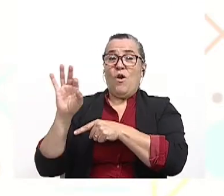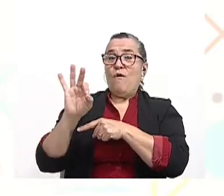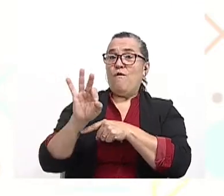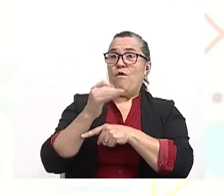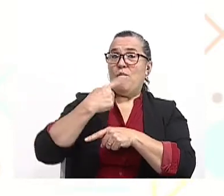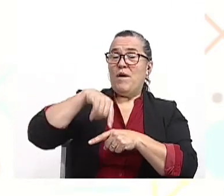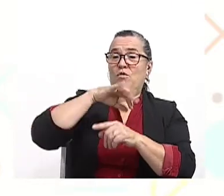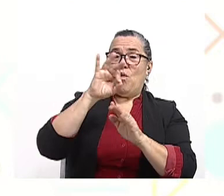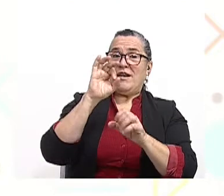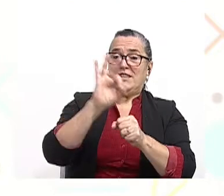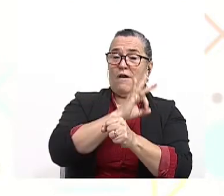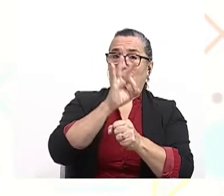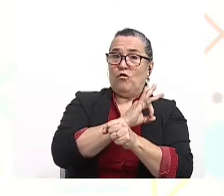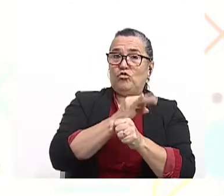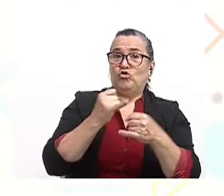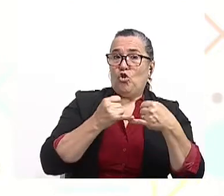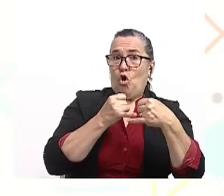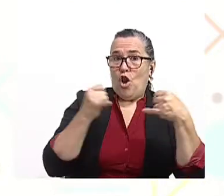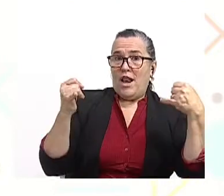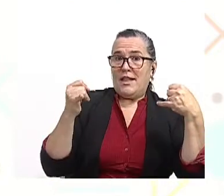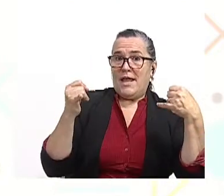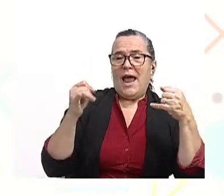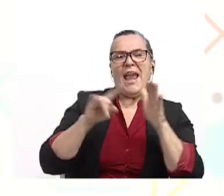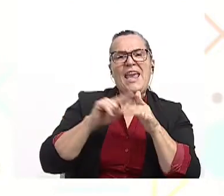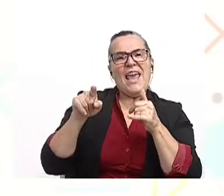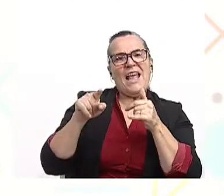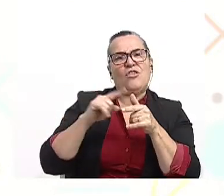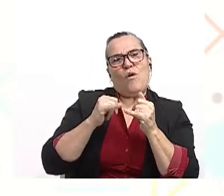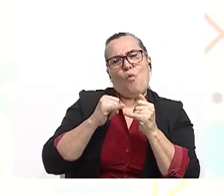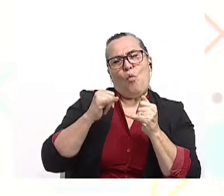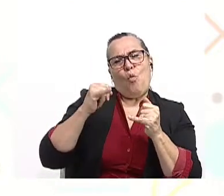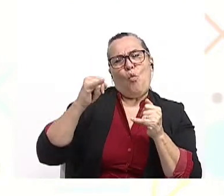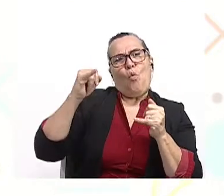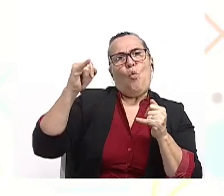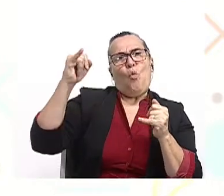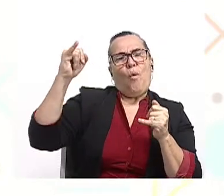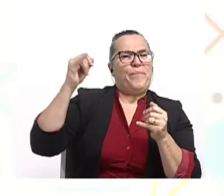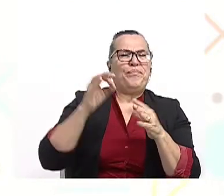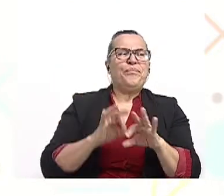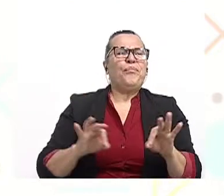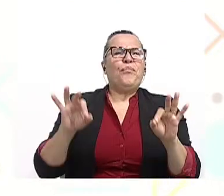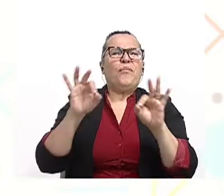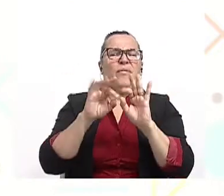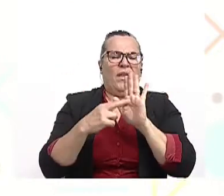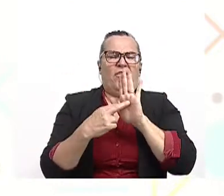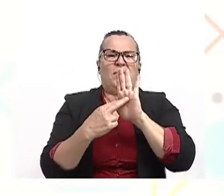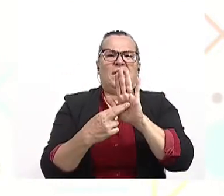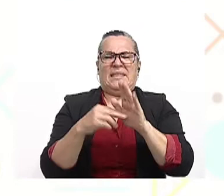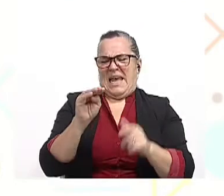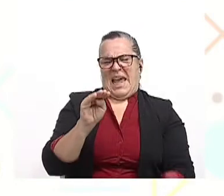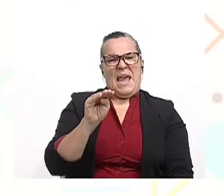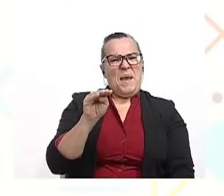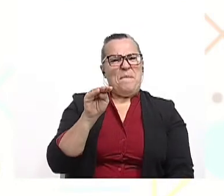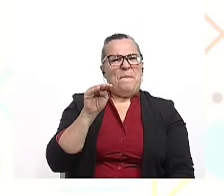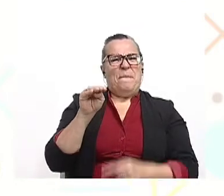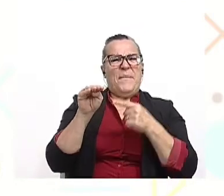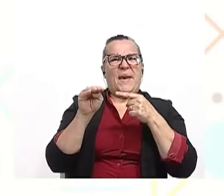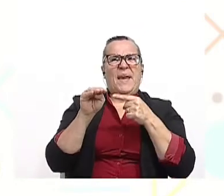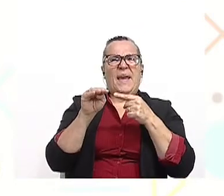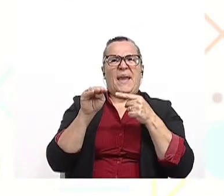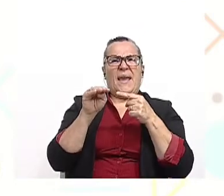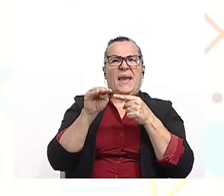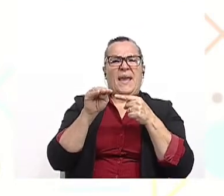lineal. Forma punto pendiente. Ahora bien, ¿qué es importante? ¿Qué representa la m? La m representa